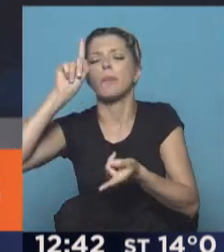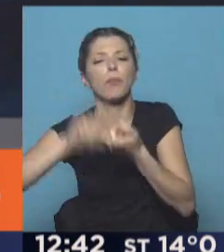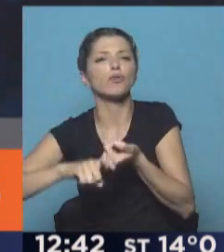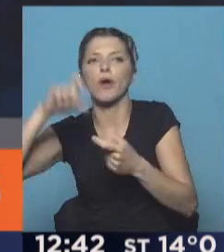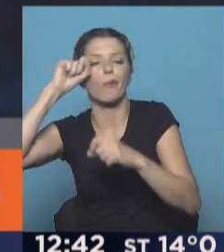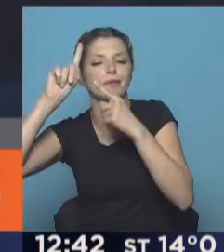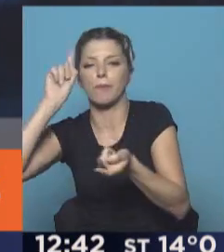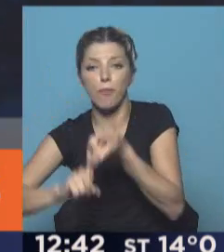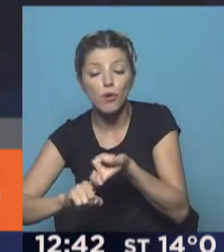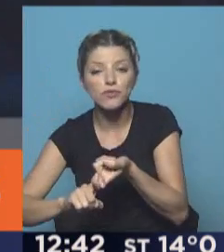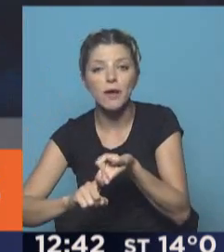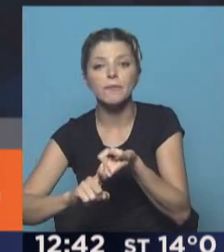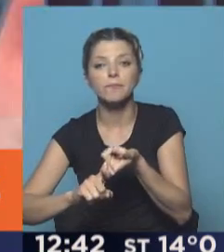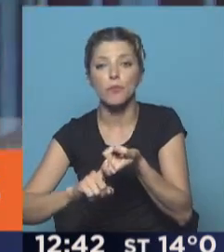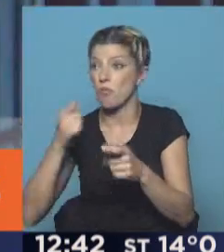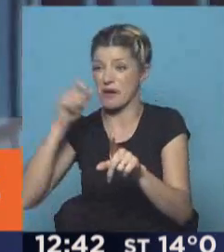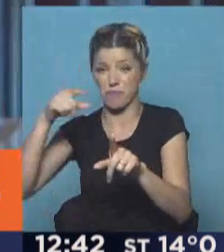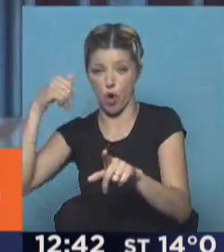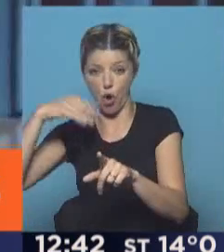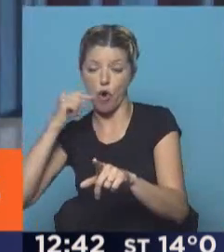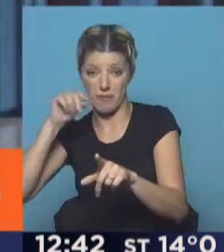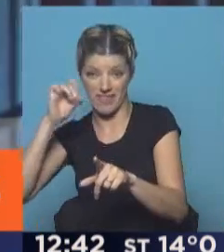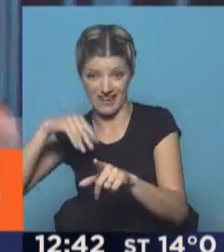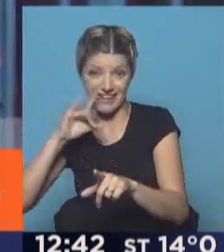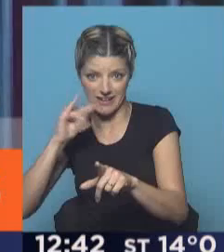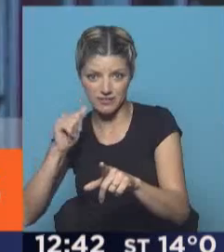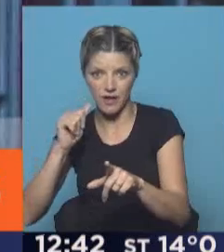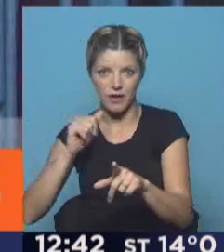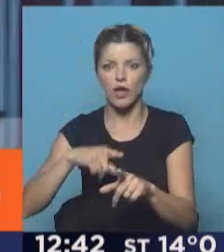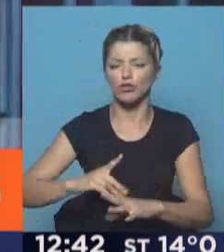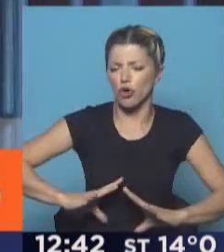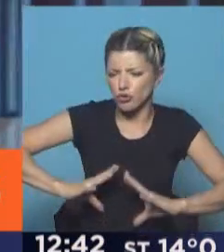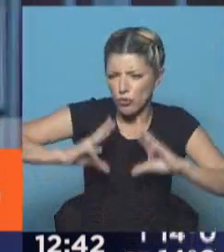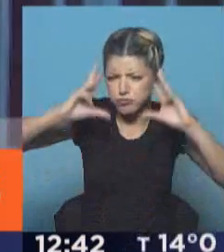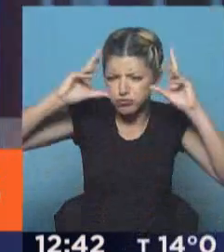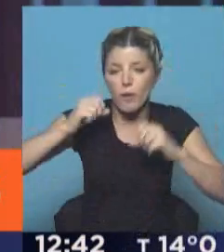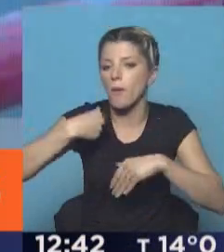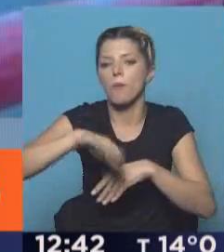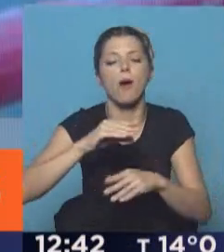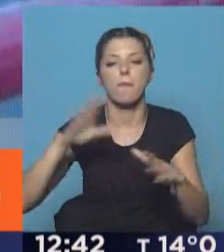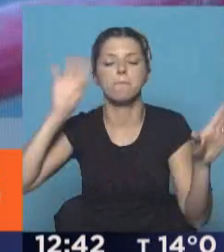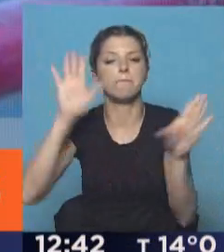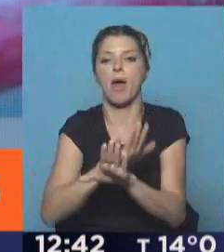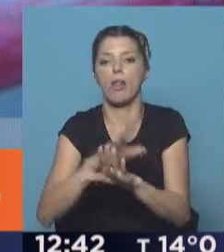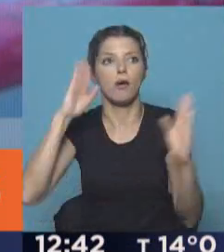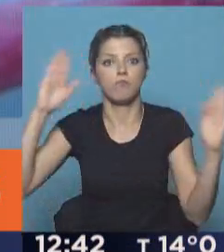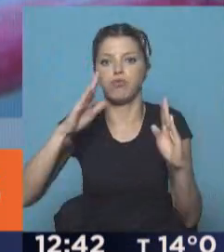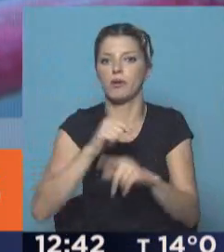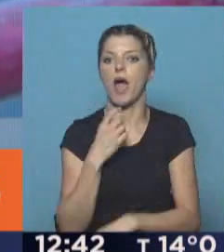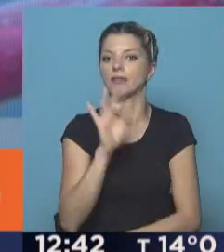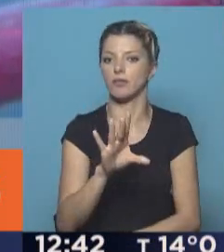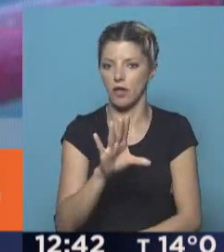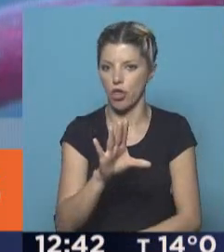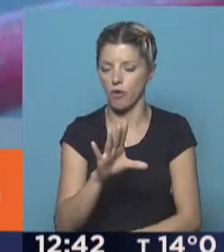como este hombre de Niza, y de repente va y comete un atentado, digamos, ¿no? Entonces, ahí creo que una pregunta interesante es cómo esto